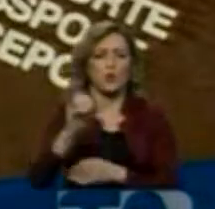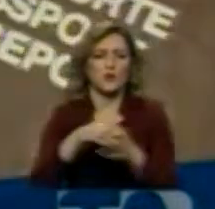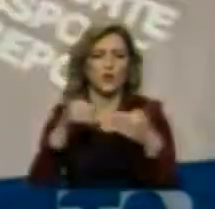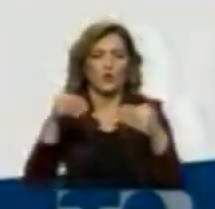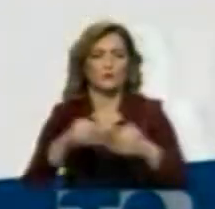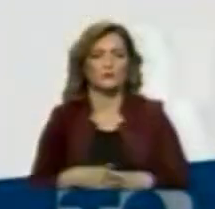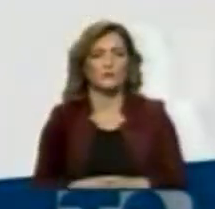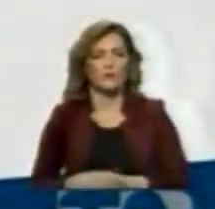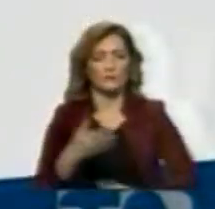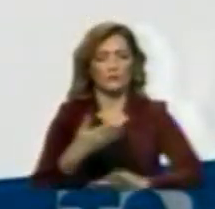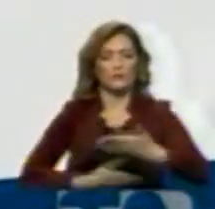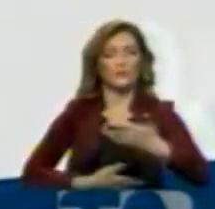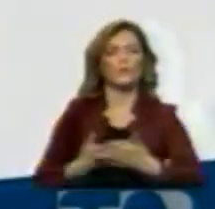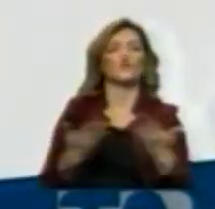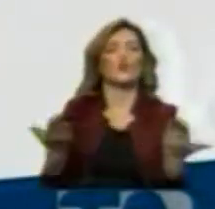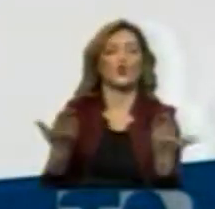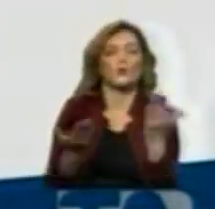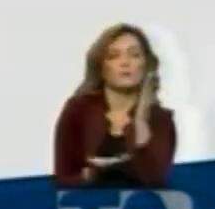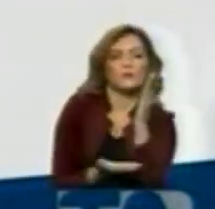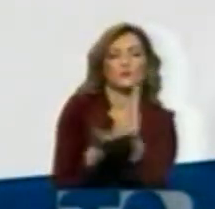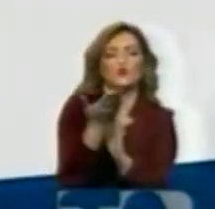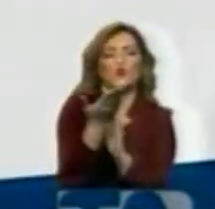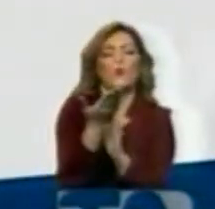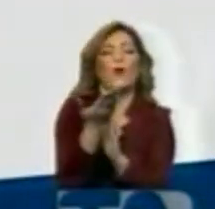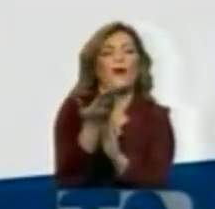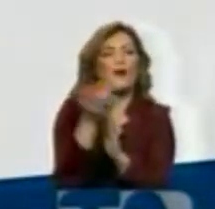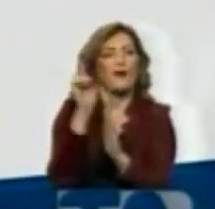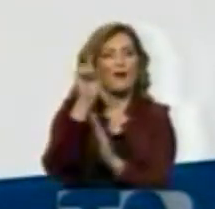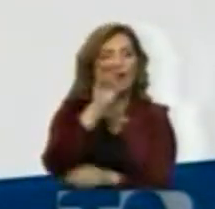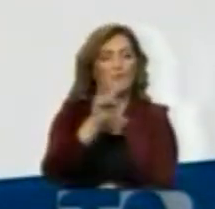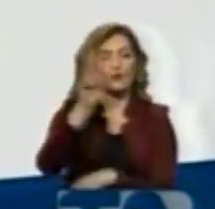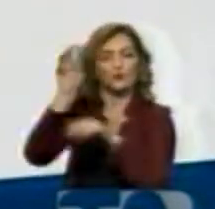$50. Los documentos deben ser subidos al portal